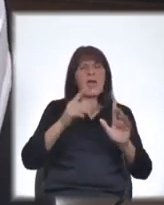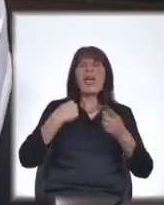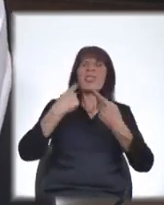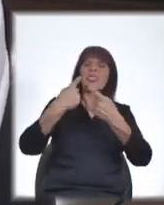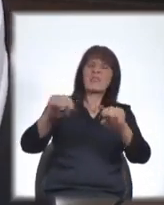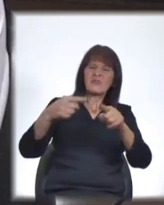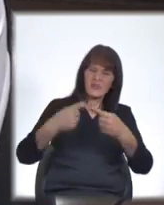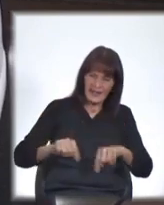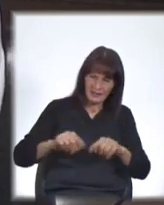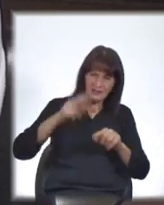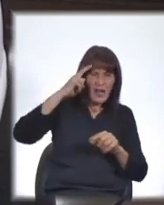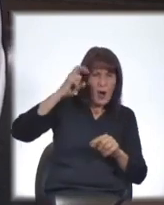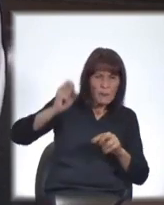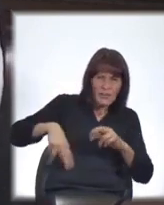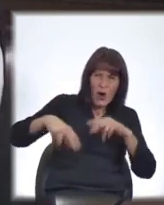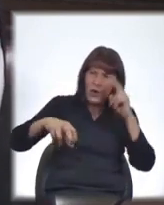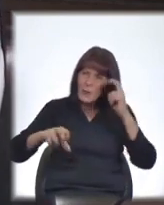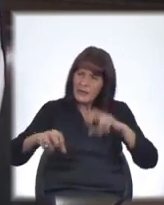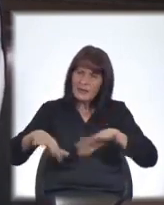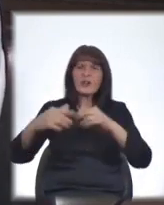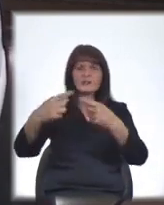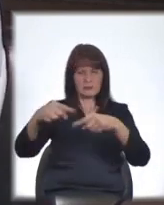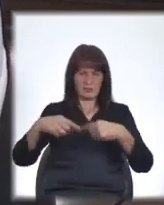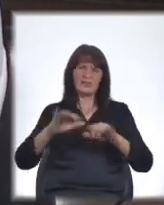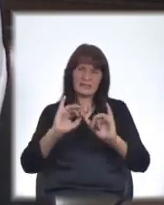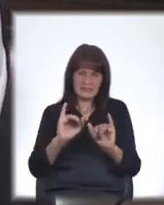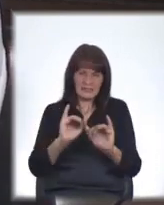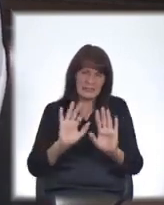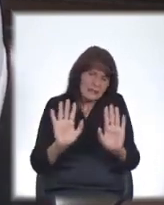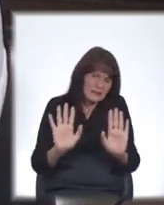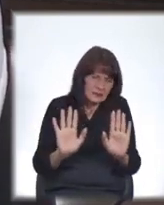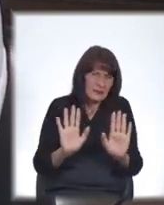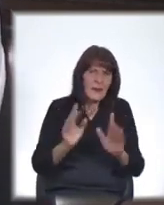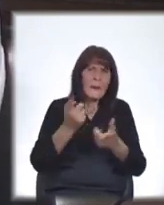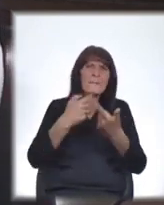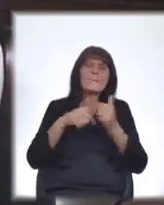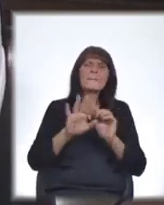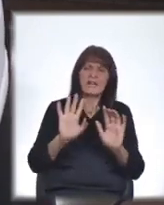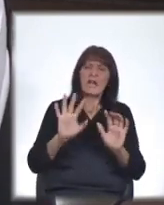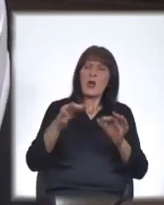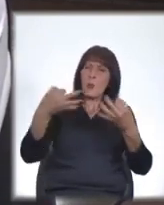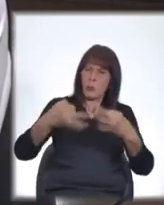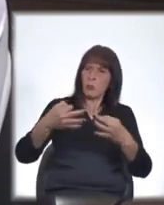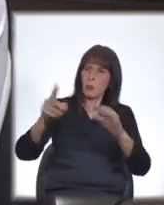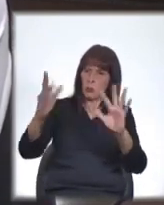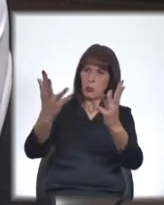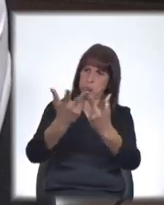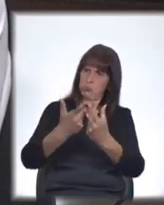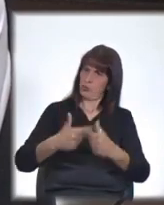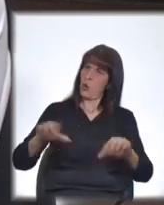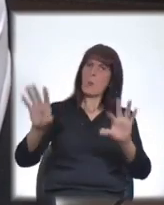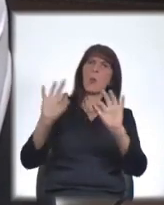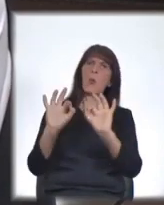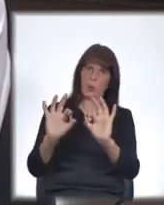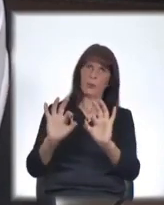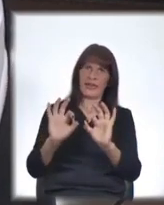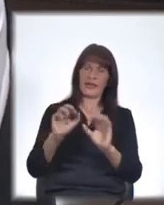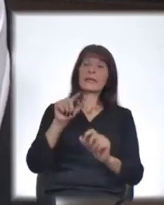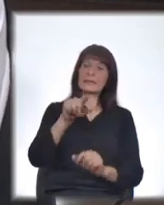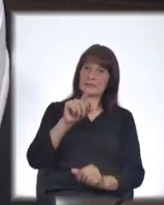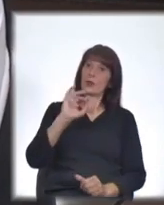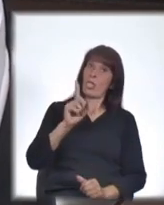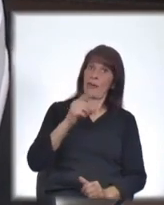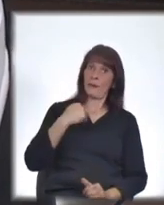allá de las tensiones naturales del debate político, lo supo conducir muy bien. Y yo creo que eso hay que